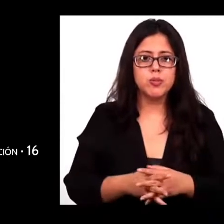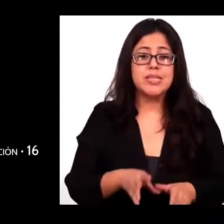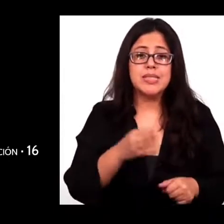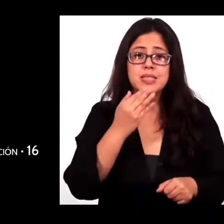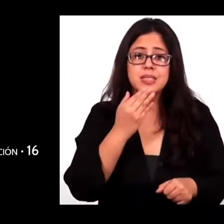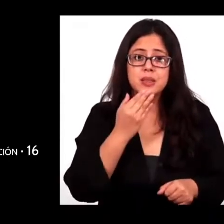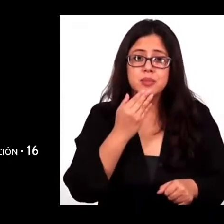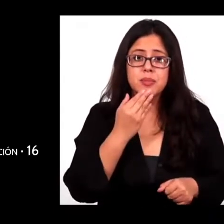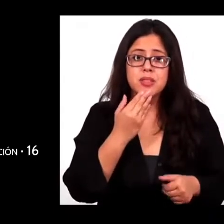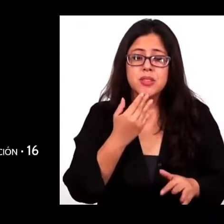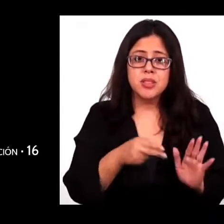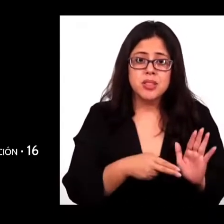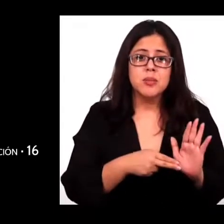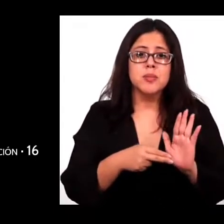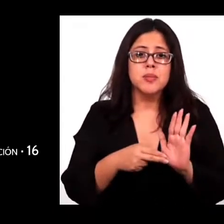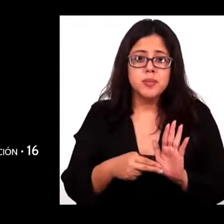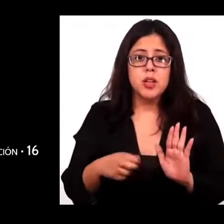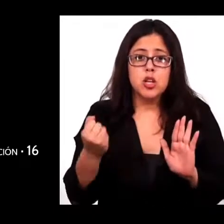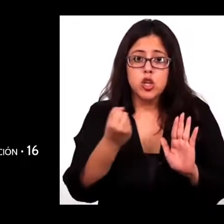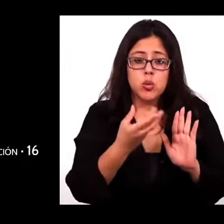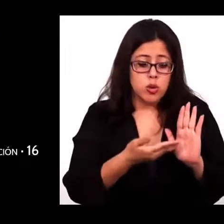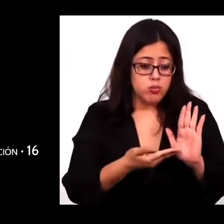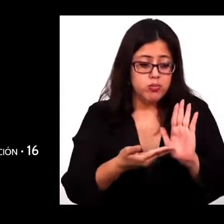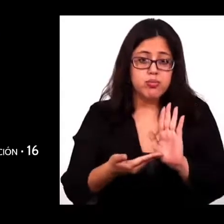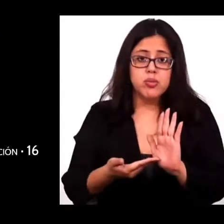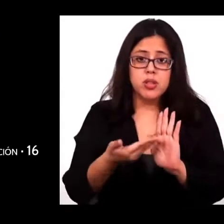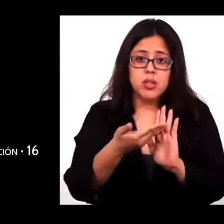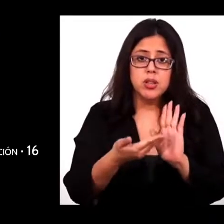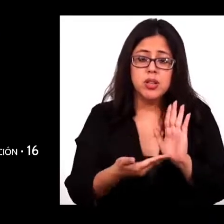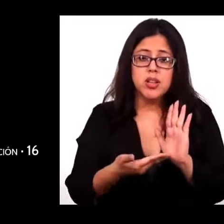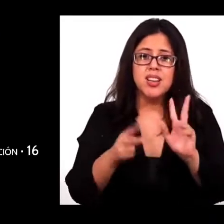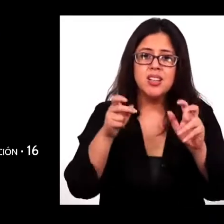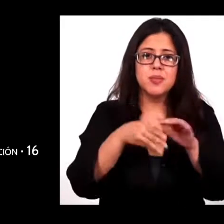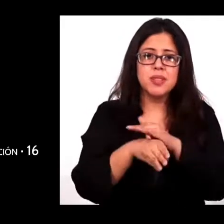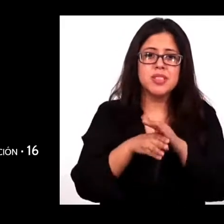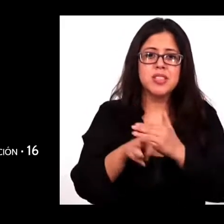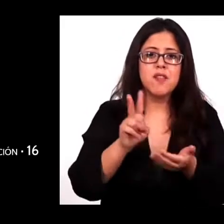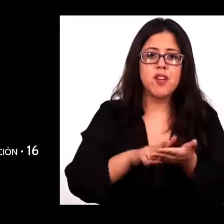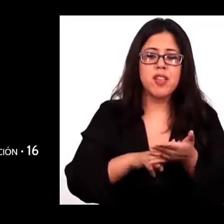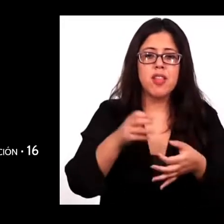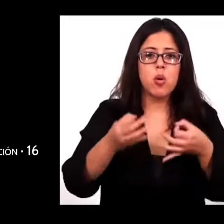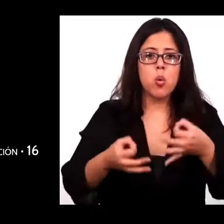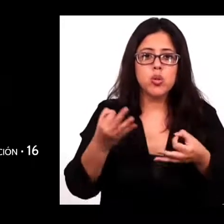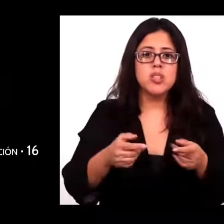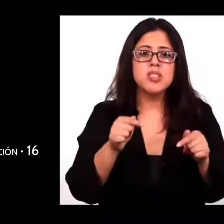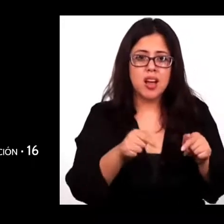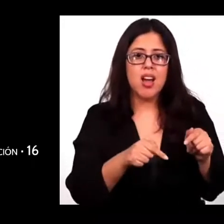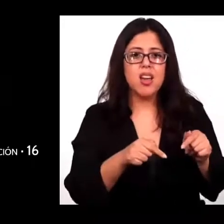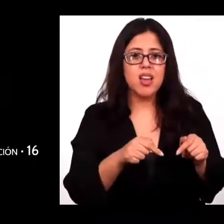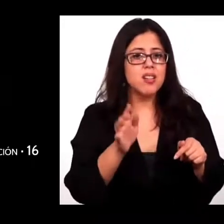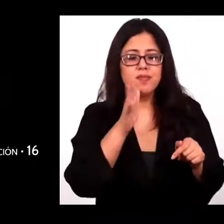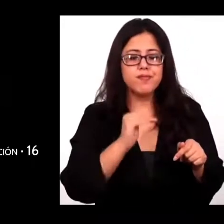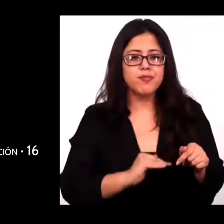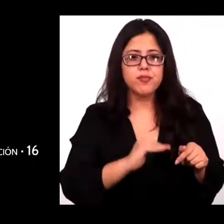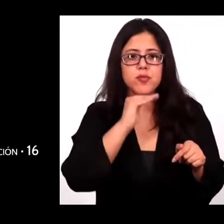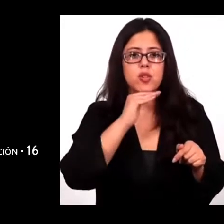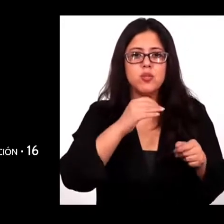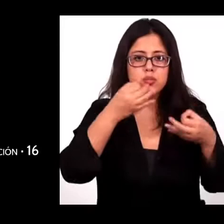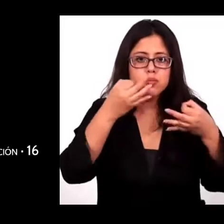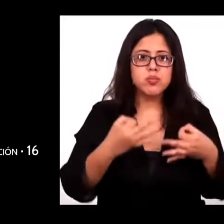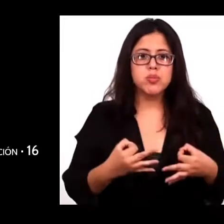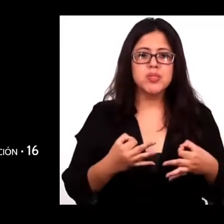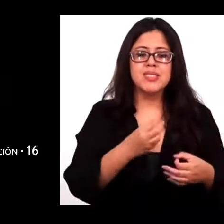como ha quedado de manifiesto con las cifras que hemos presentado, en el acceso a verdad y justicia evidentemente hay un cumplimiento insuficiente de un